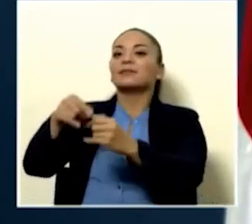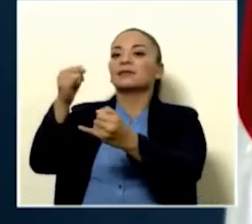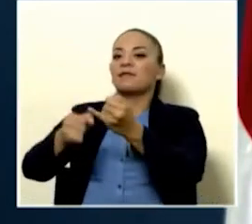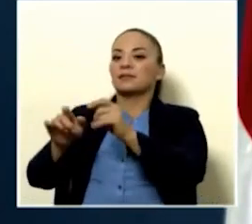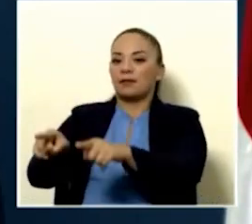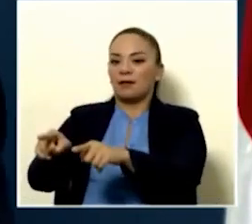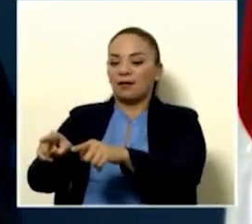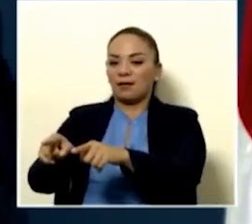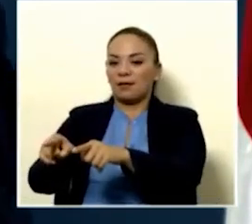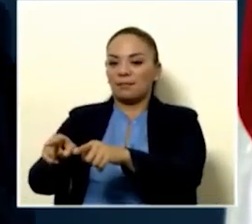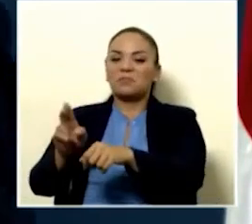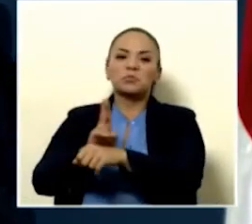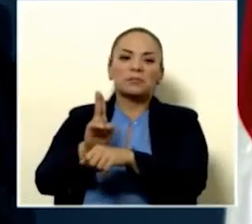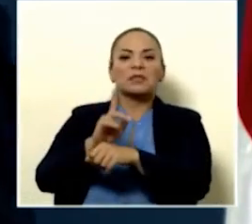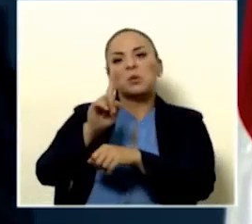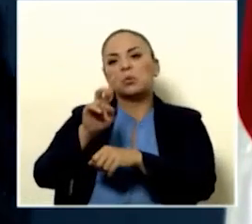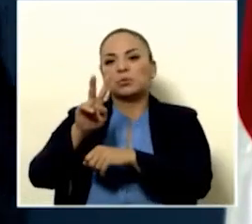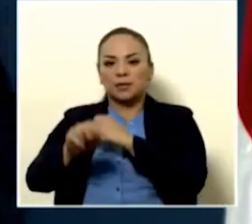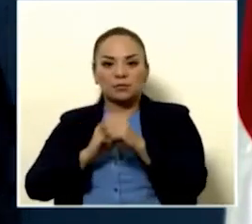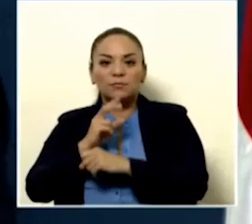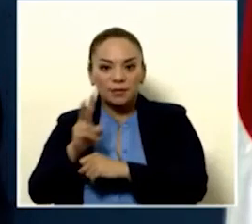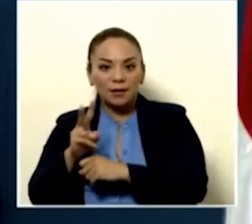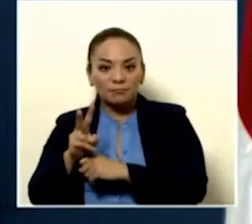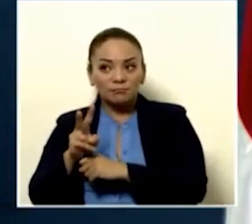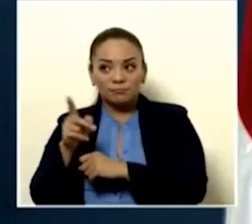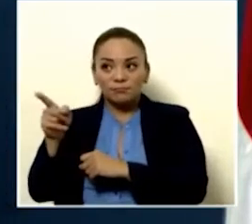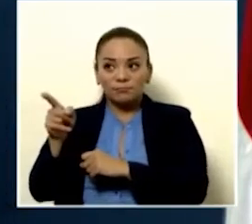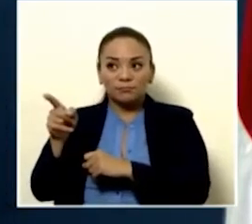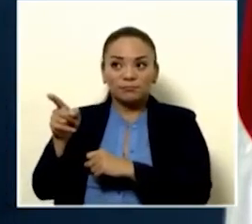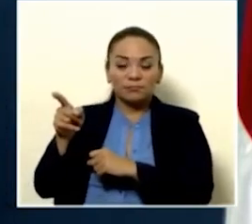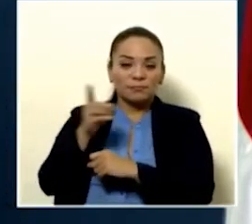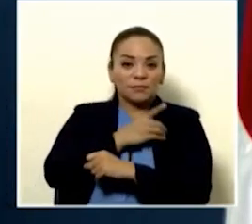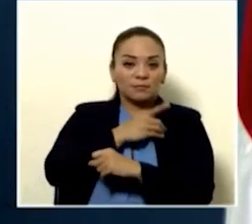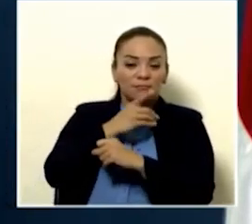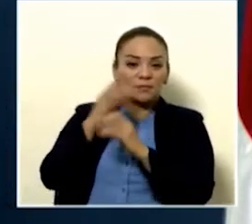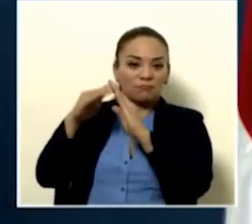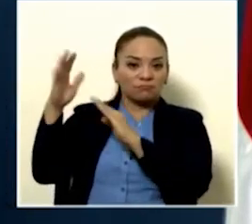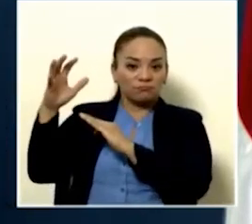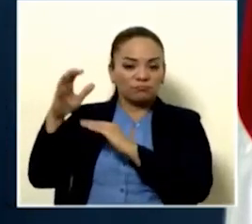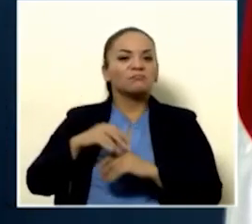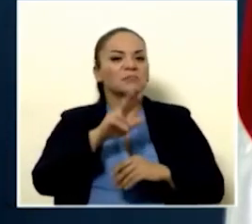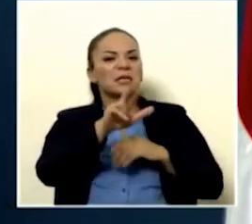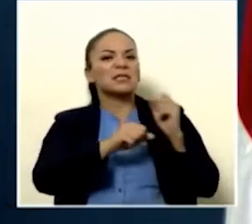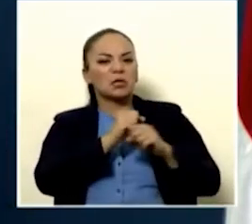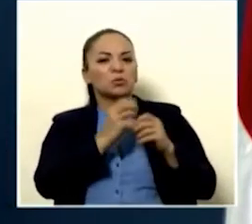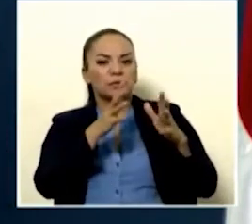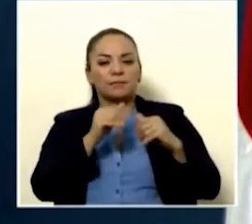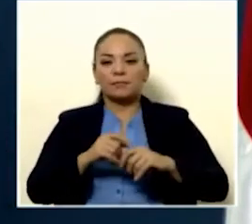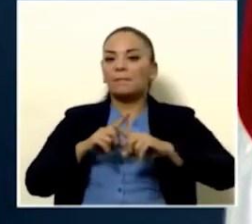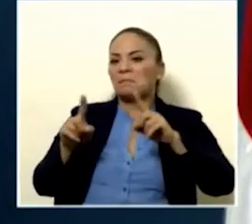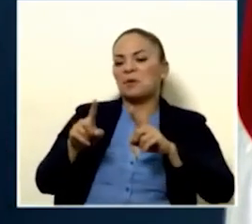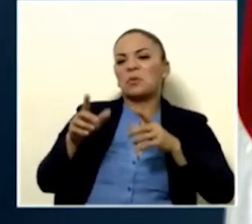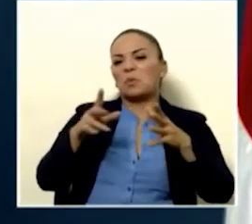venza. Normalmente es 1 o 2 años, ¿verdad, canciller? ¿Don Alan? ¿Ah? Hasta 3 años pueden ser. Ok, pero